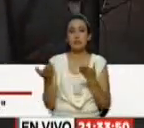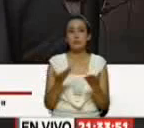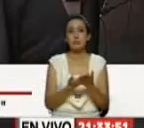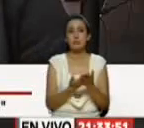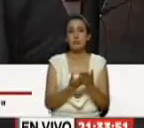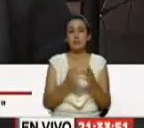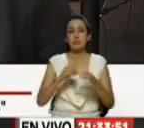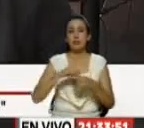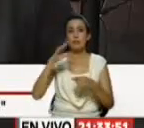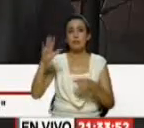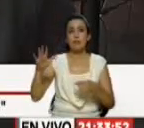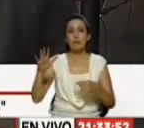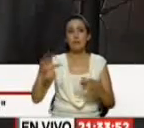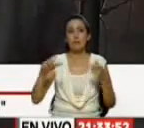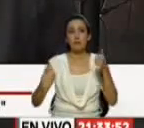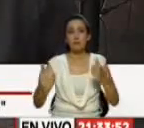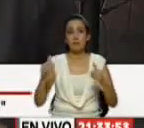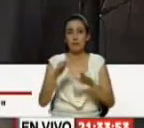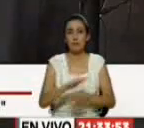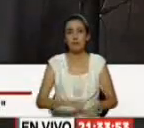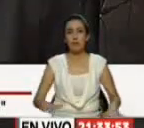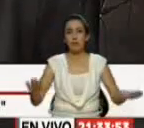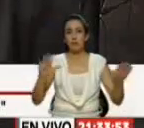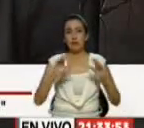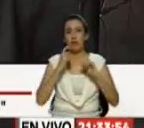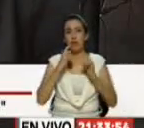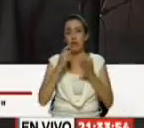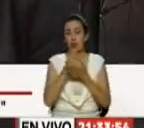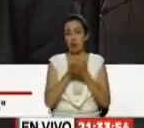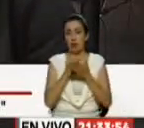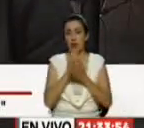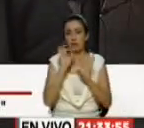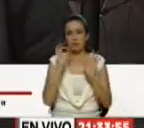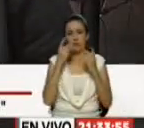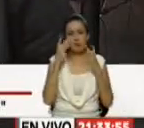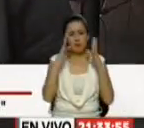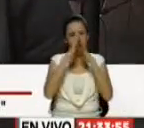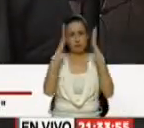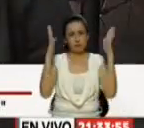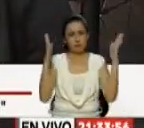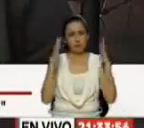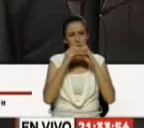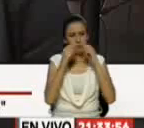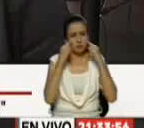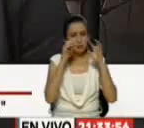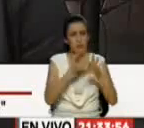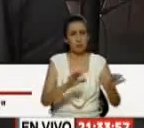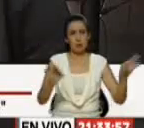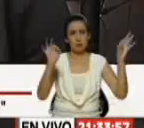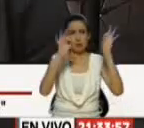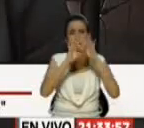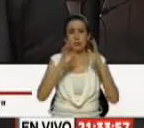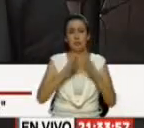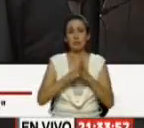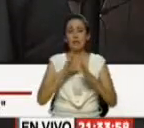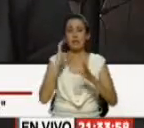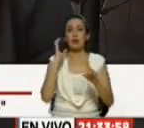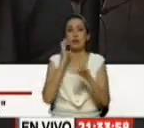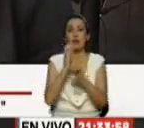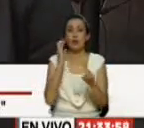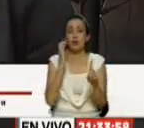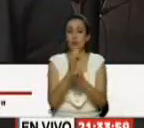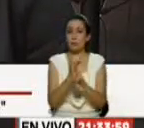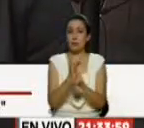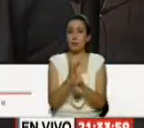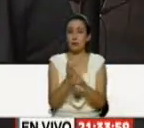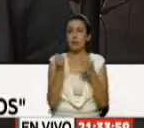fuera de cámara, tenemos un material que vale oro, expresiones, apuntes, comentarios,